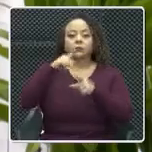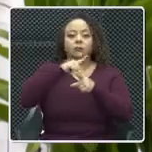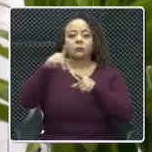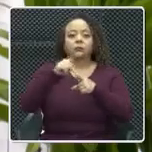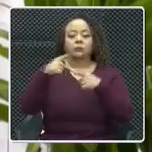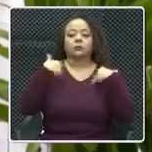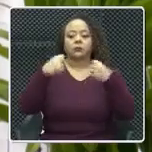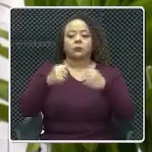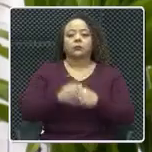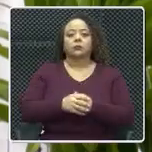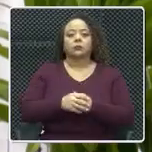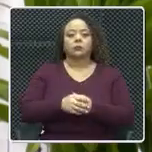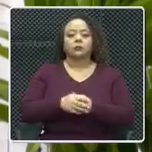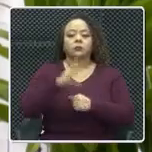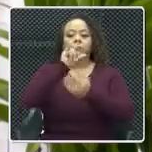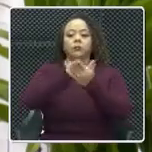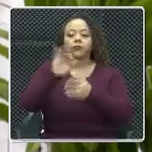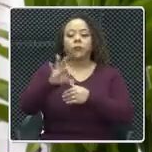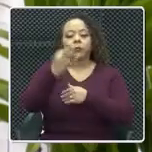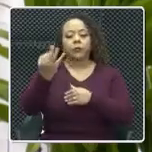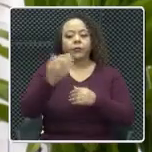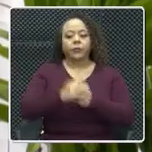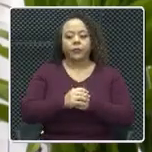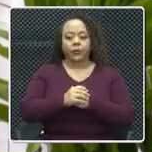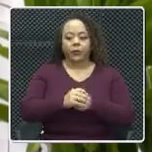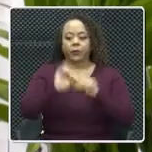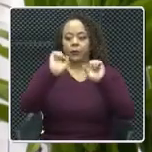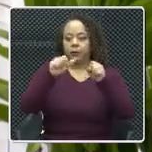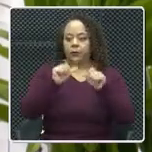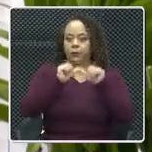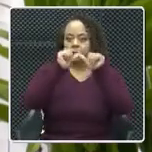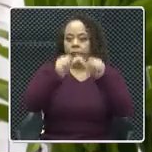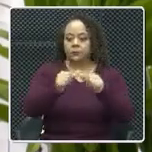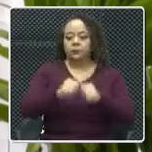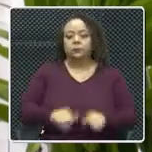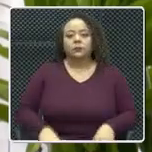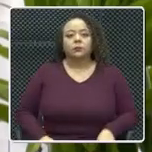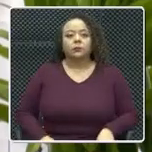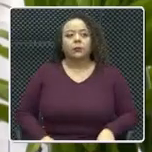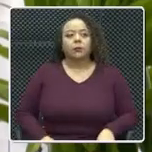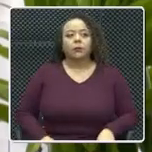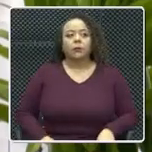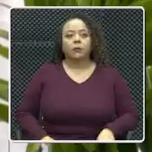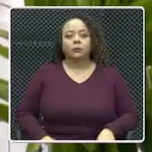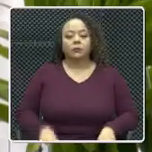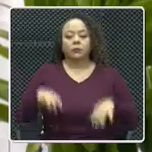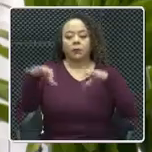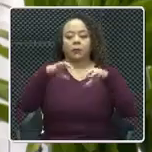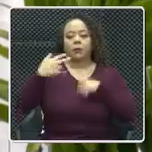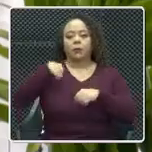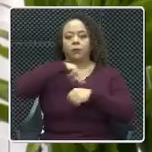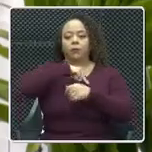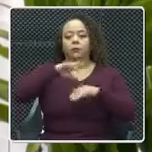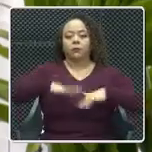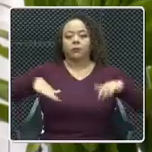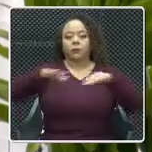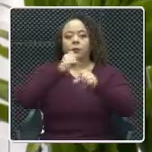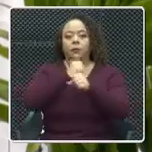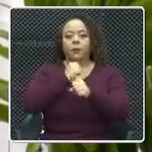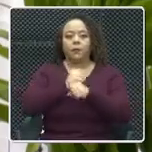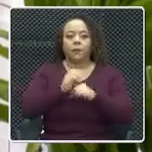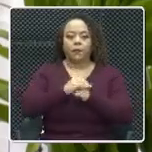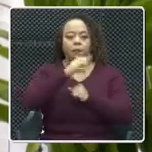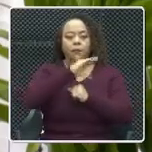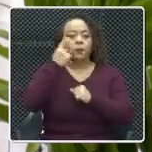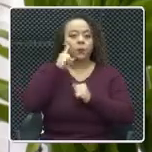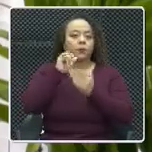salud competente, y de esta forma podemos seguir siendo activos en nuestros entornos laborales. Y